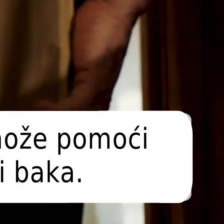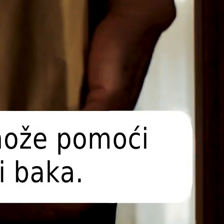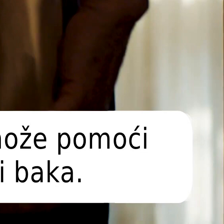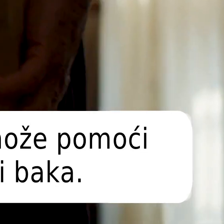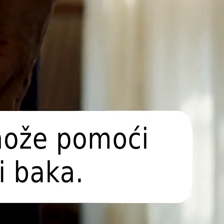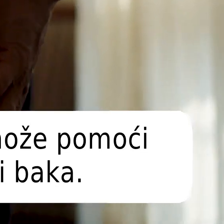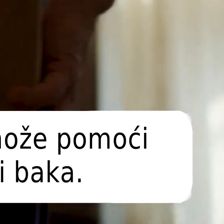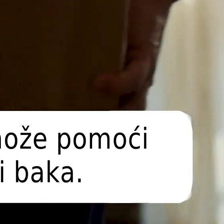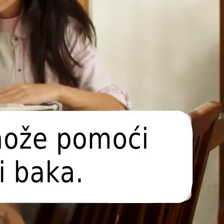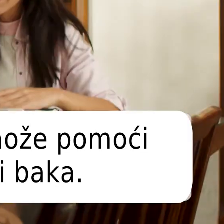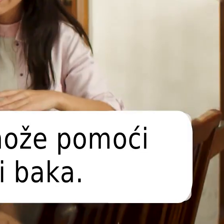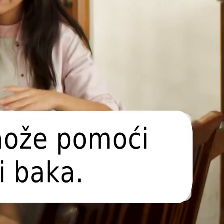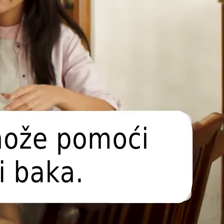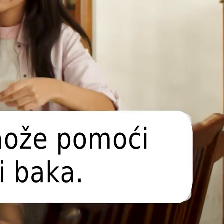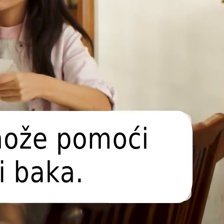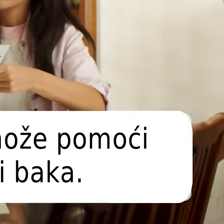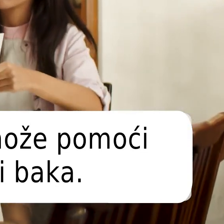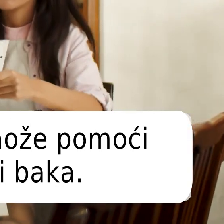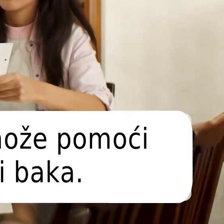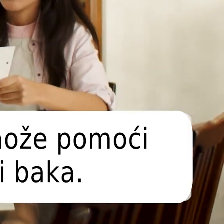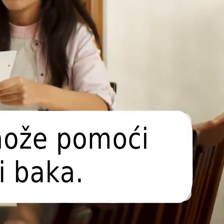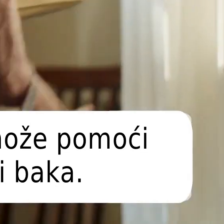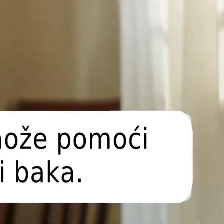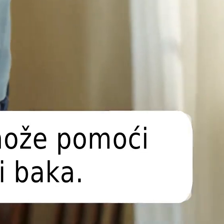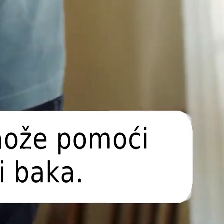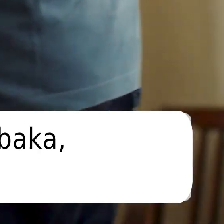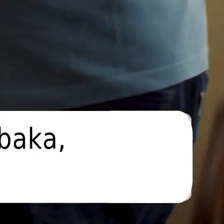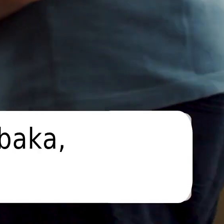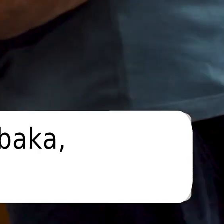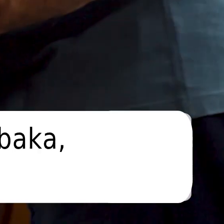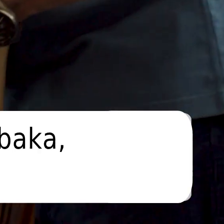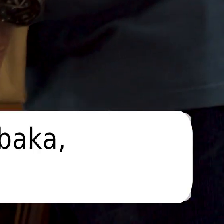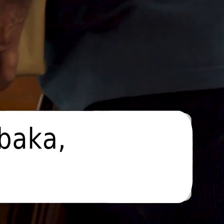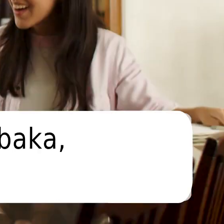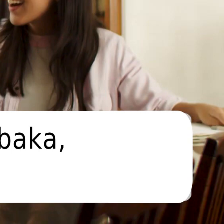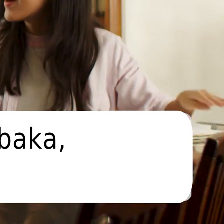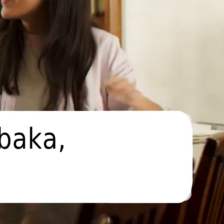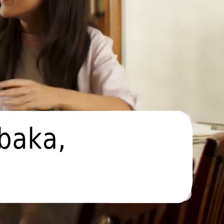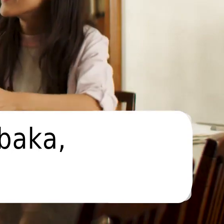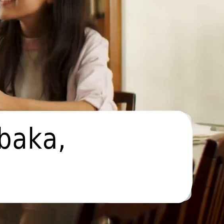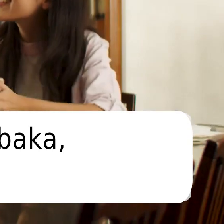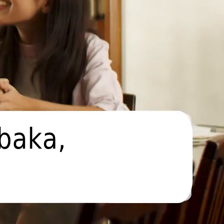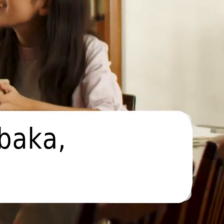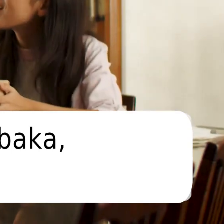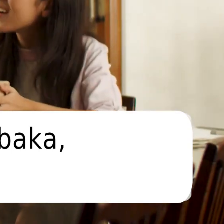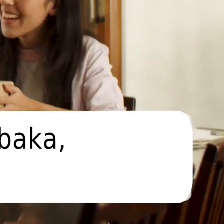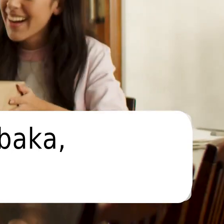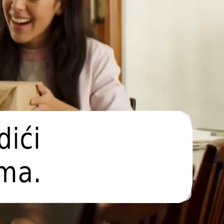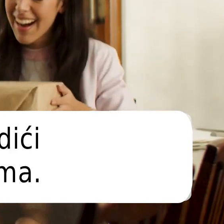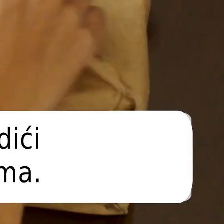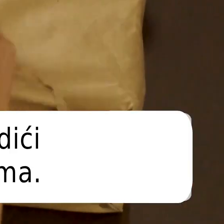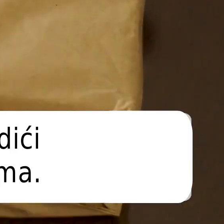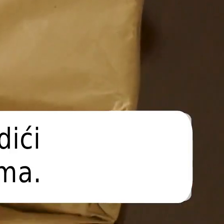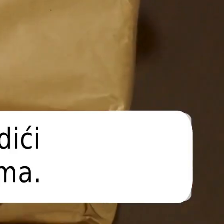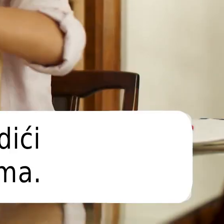discernimiento es de gran ayuda escuchar las palabras de los abuelos. En esas palabras de los abuelos van a encontrar